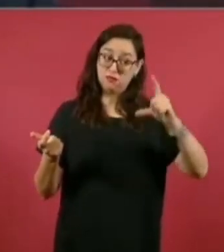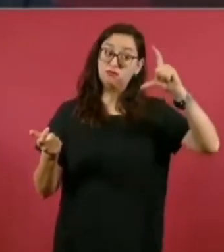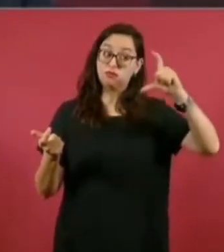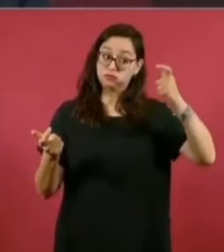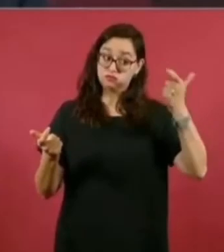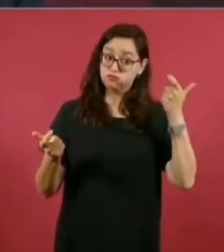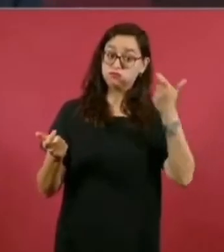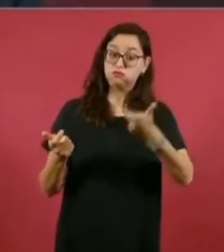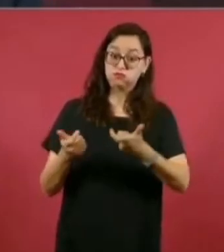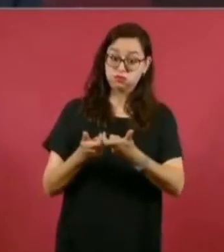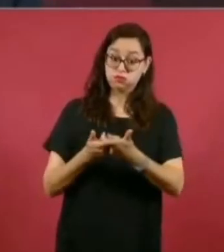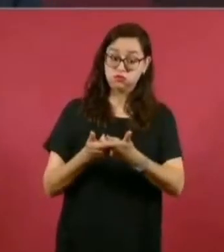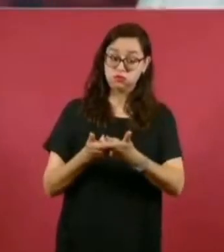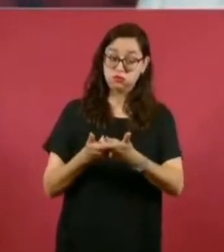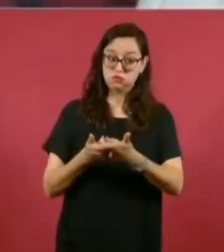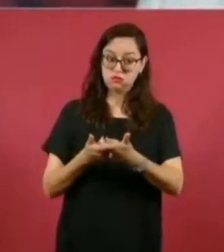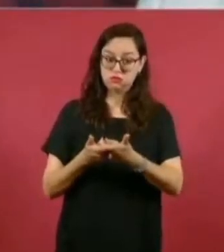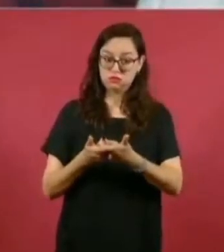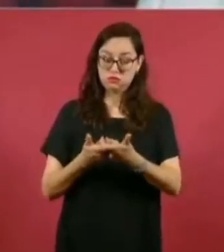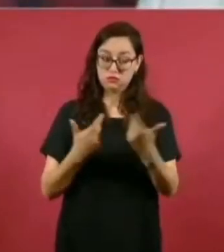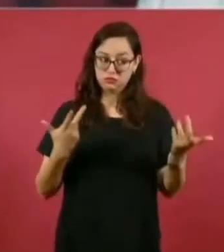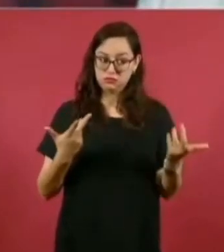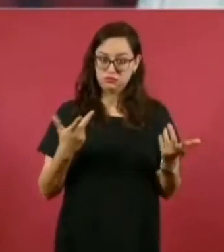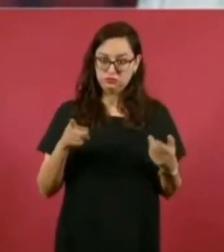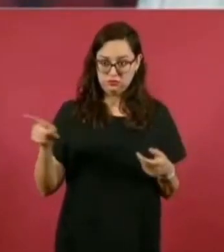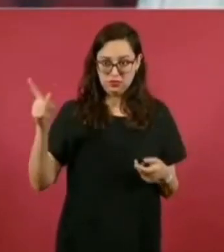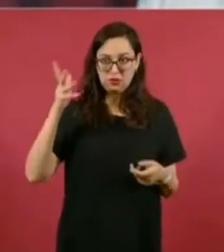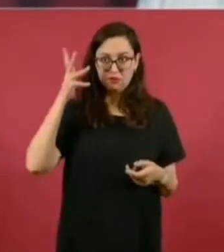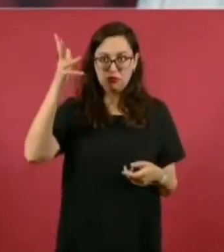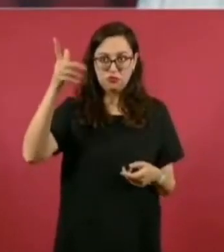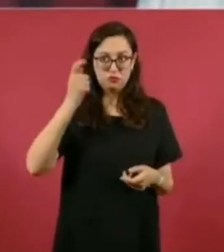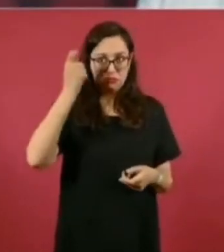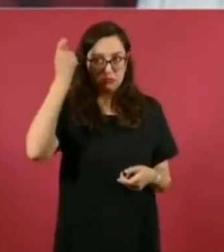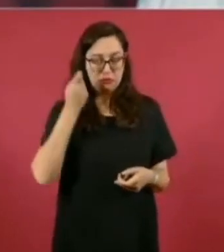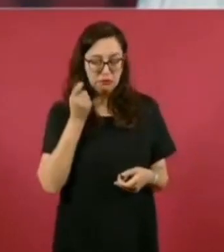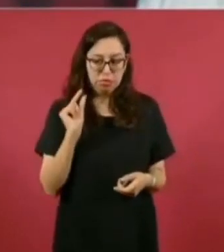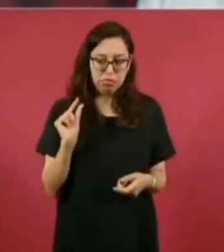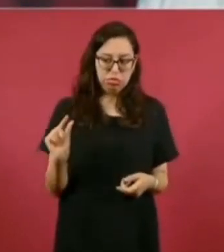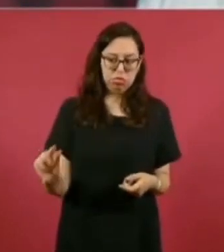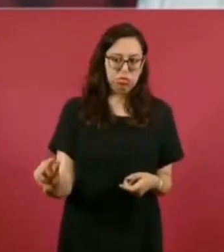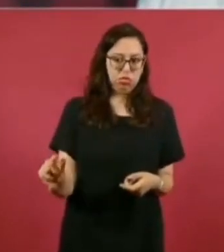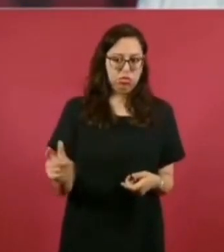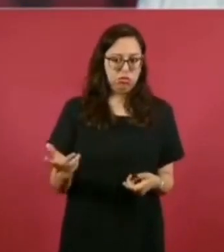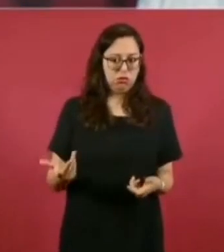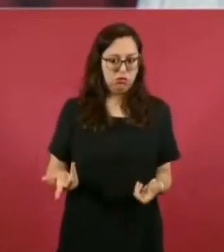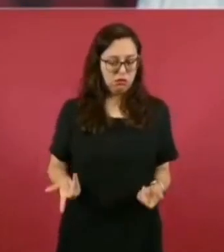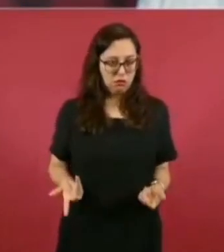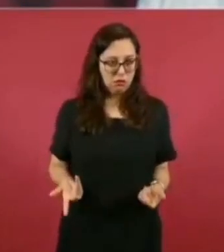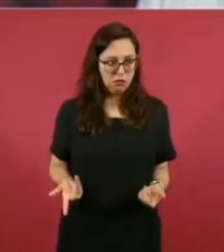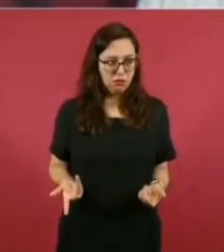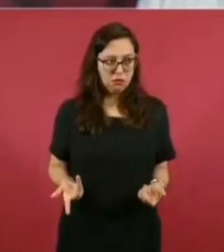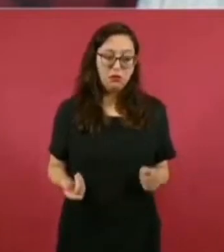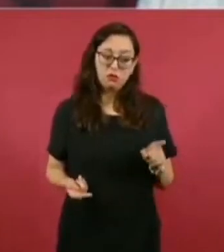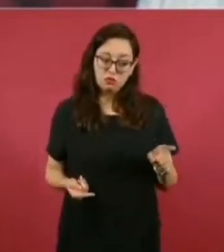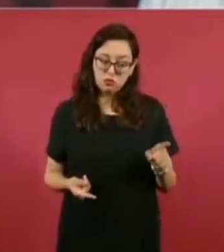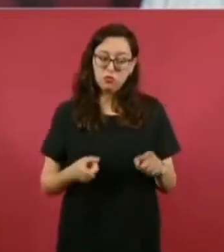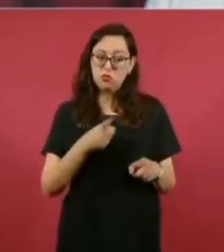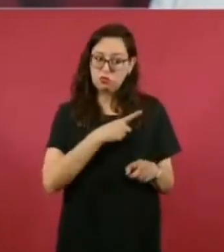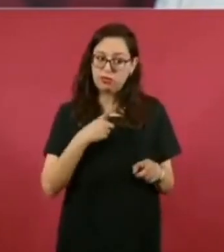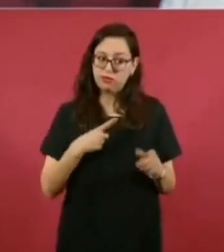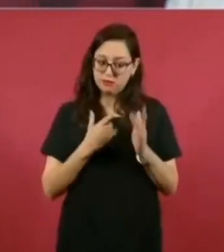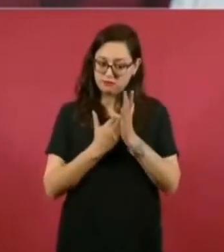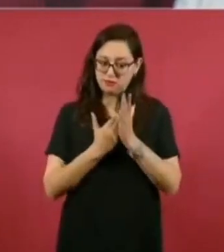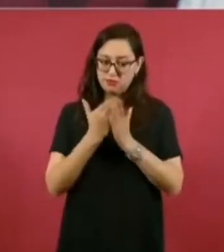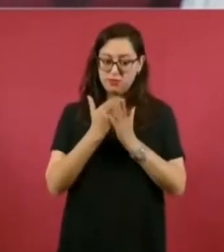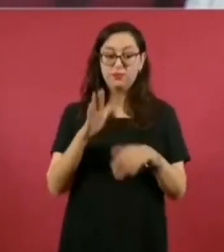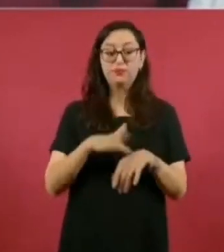que hizo Zedillo y Calderón, al jubilarse los trabajadores iban a recibir solo el